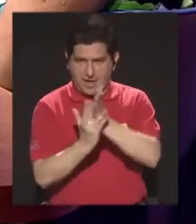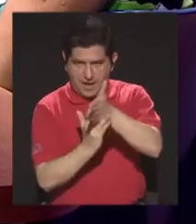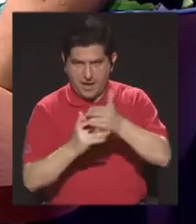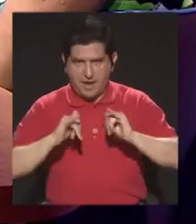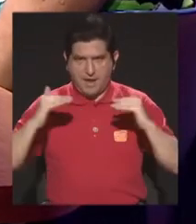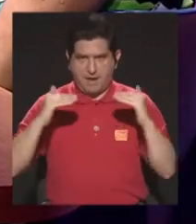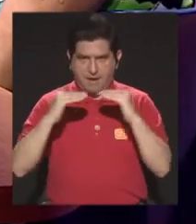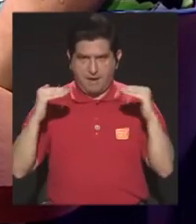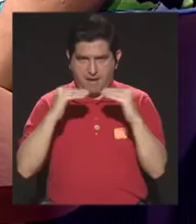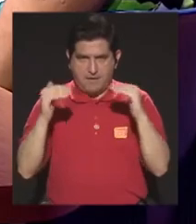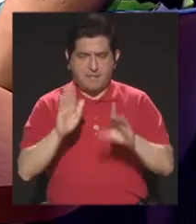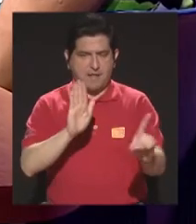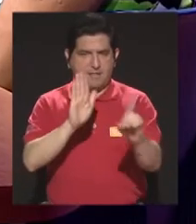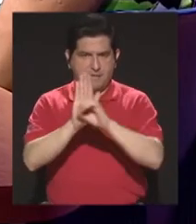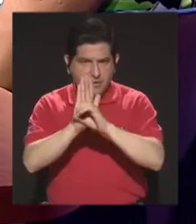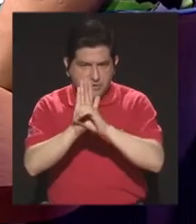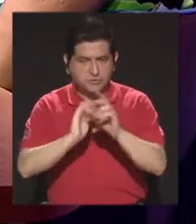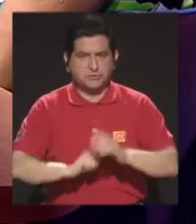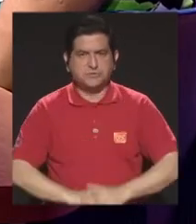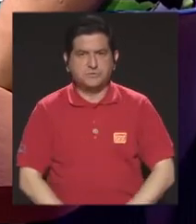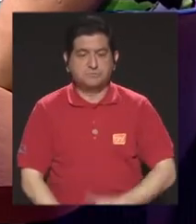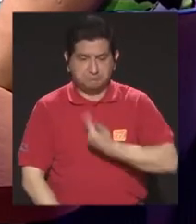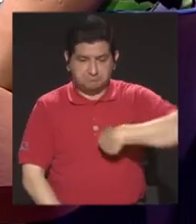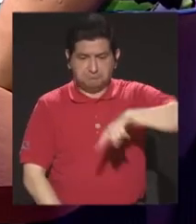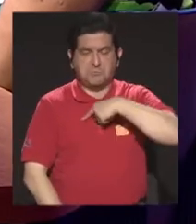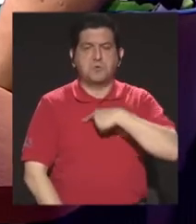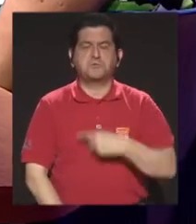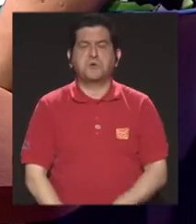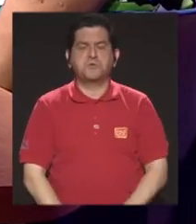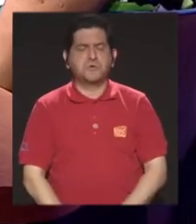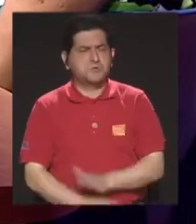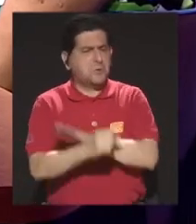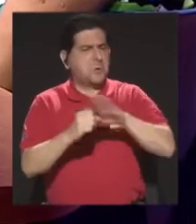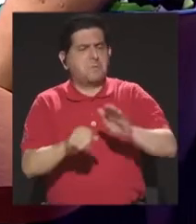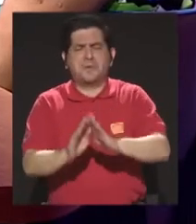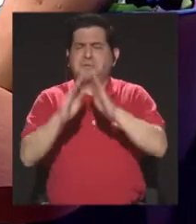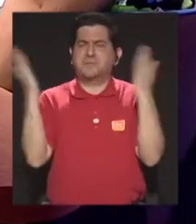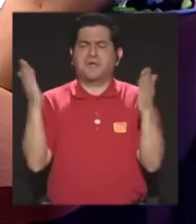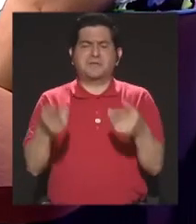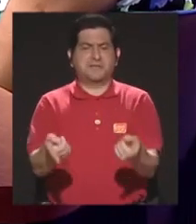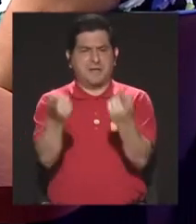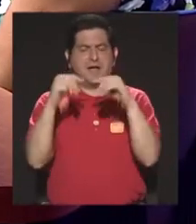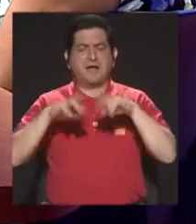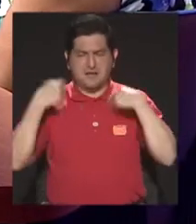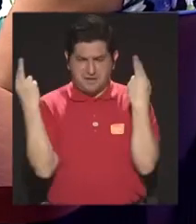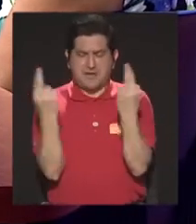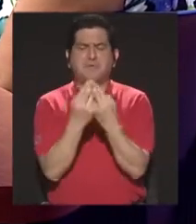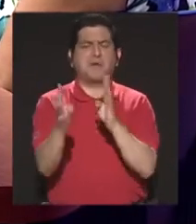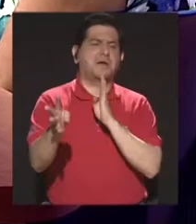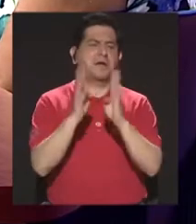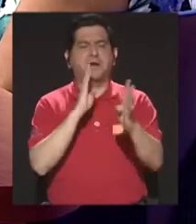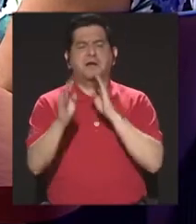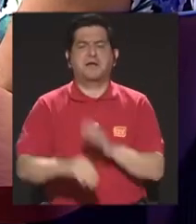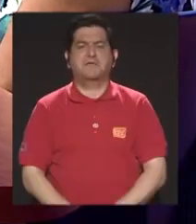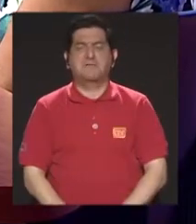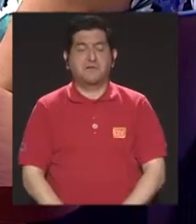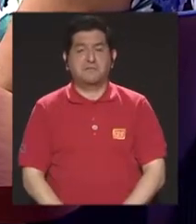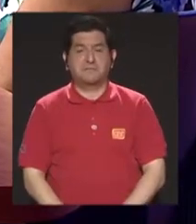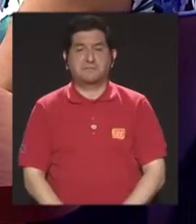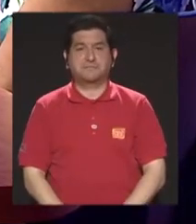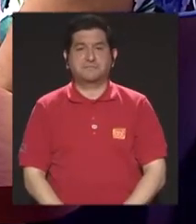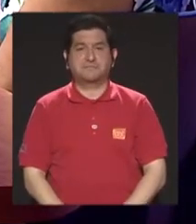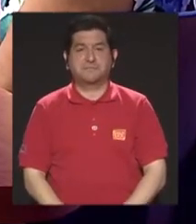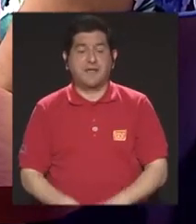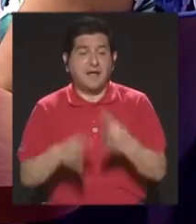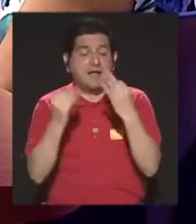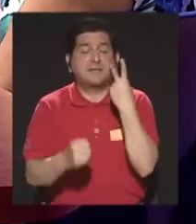equitativo completamente los derechos, estamos más que abiertos a que vengan y se reúnan con nosotros, a que hablemos, vamos por un café, lo que sea.